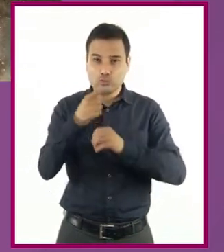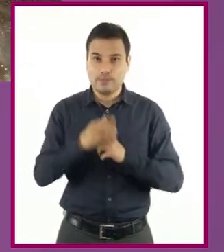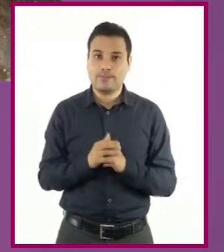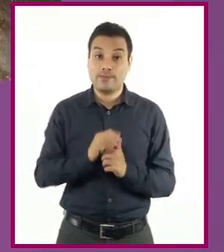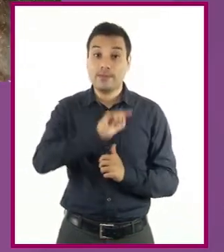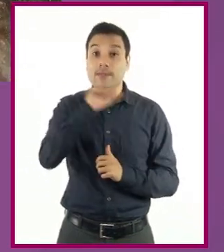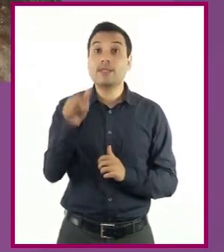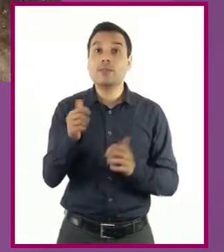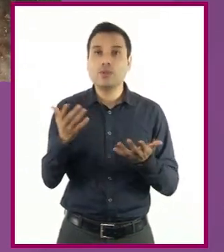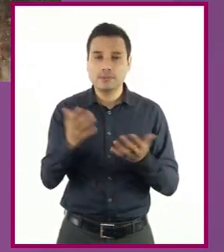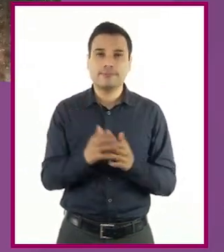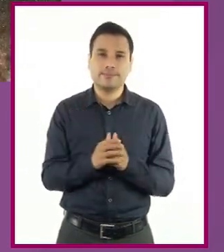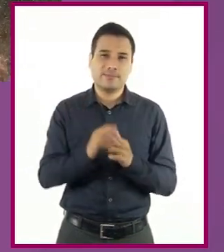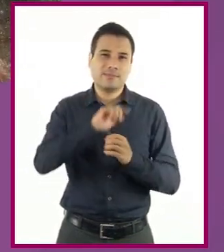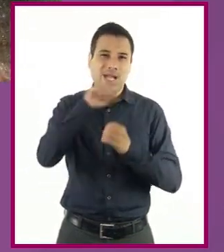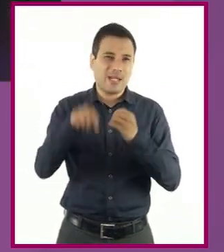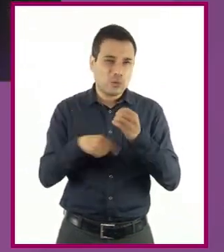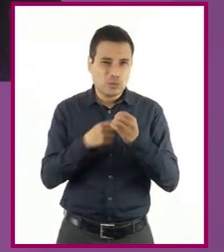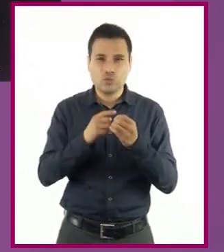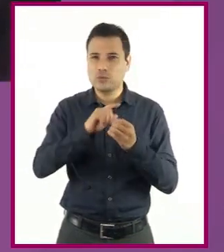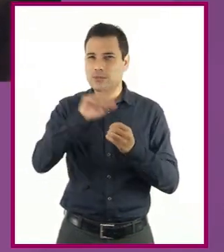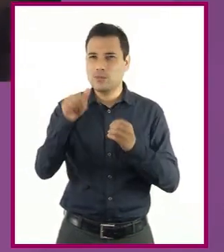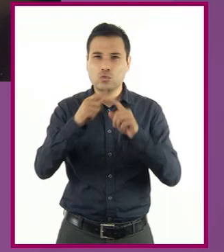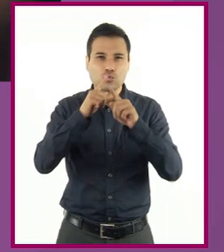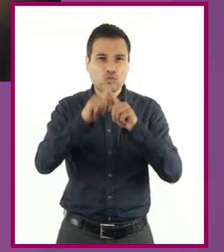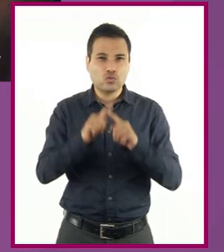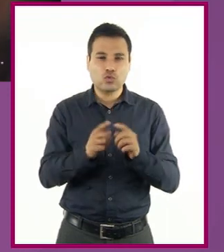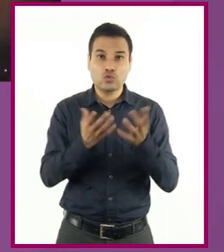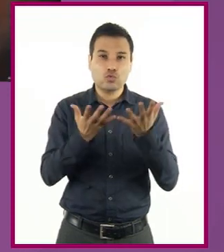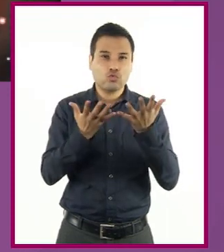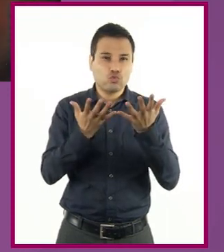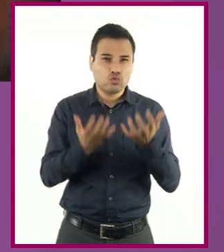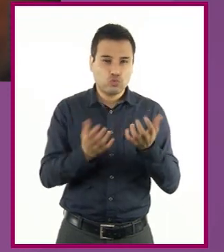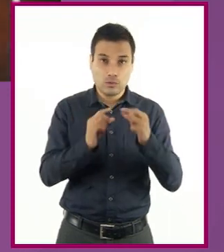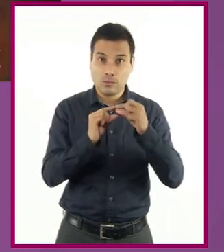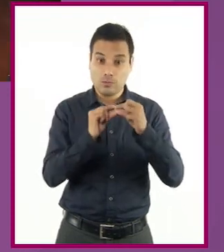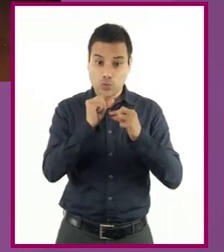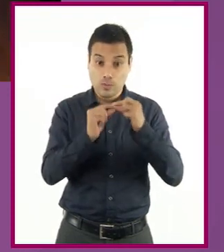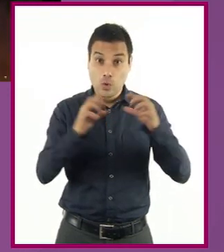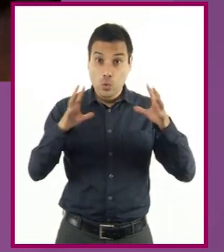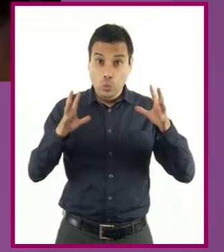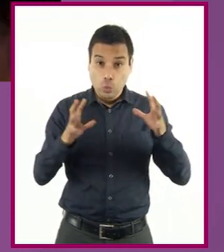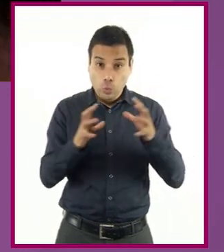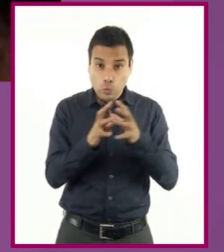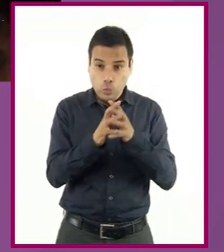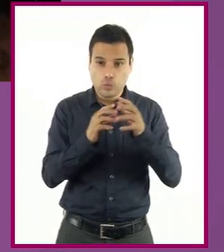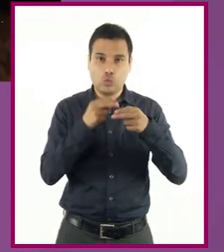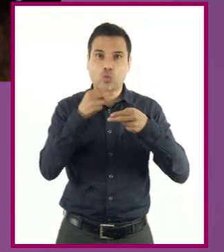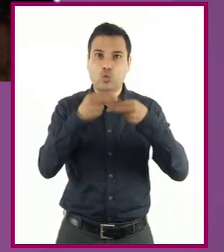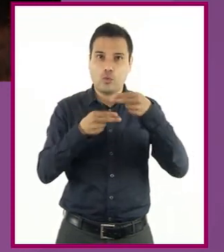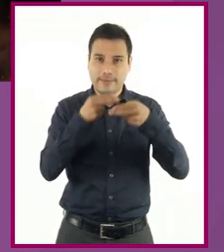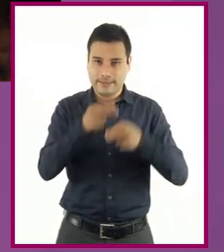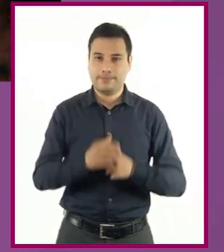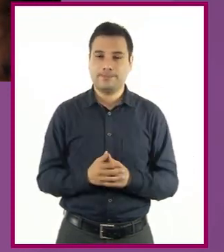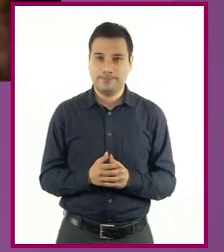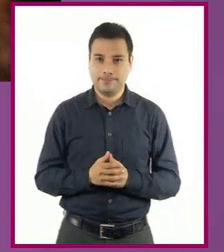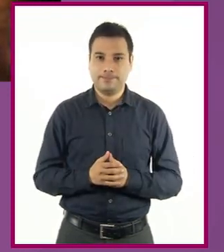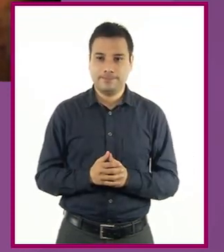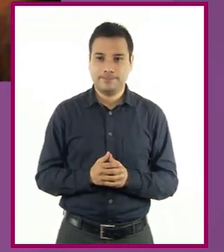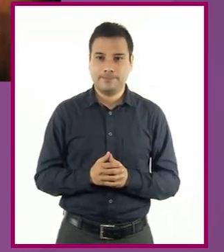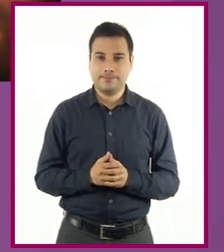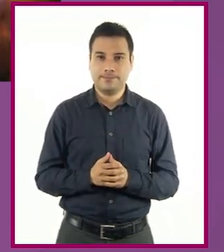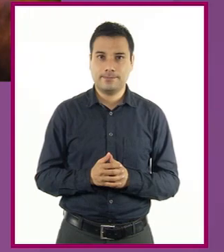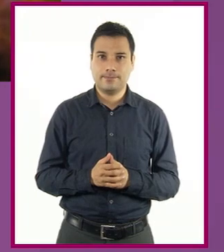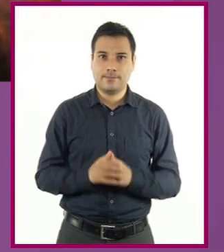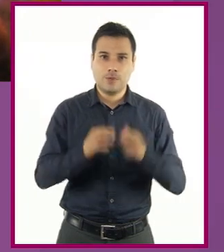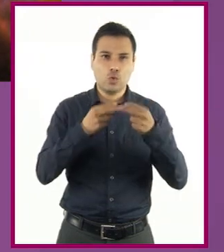se formaron los átomos y por gravedad, la materia se fue agrupando hasta formar nubes de estos elementos primordiales. Algunas